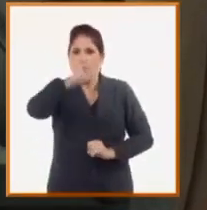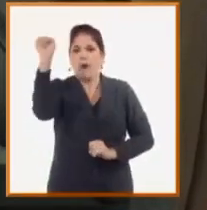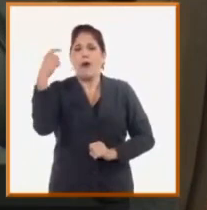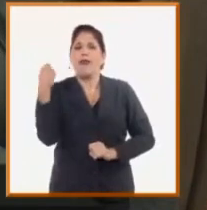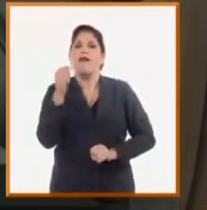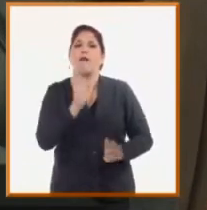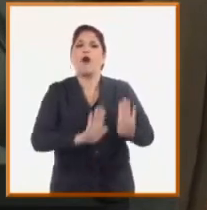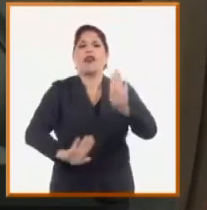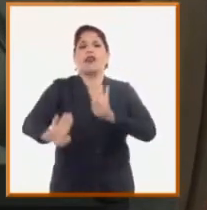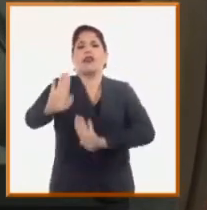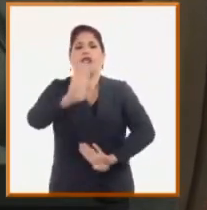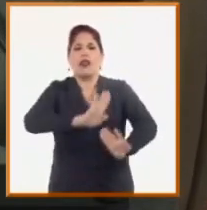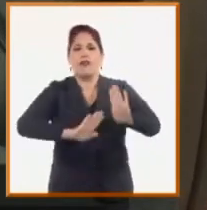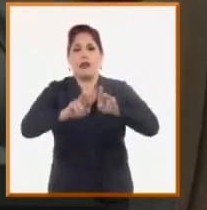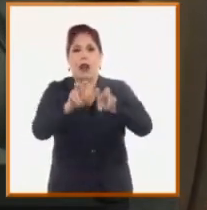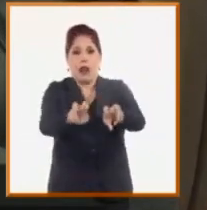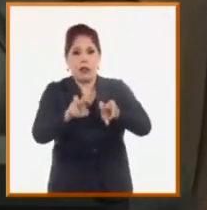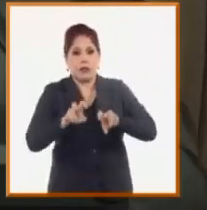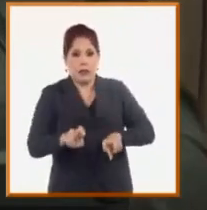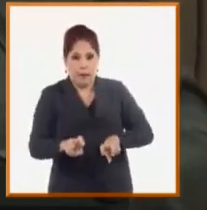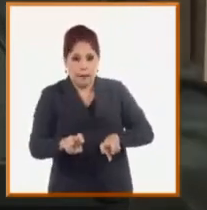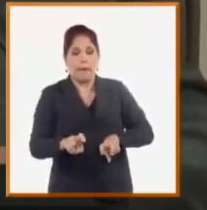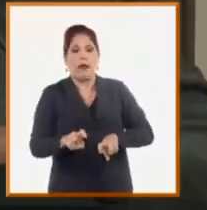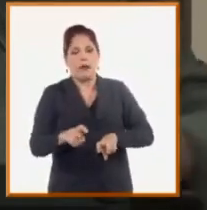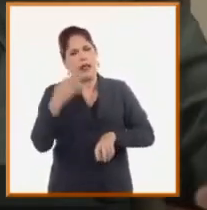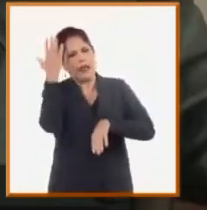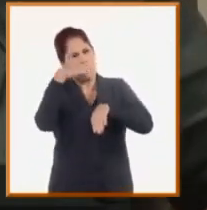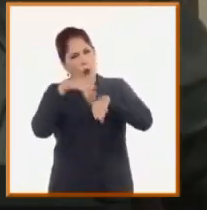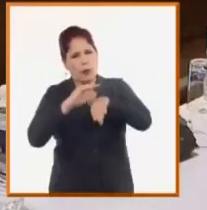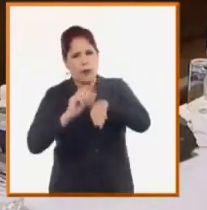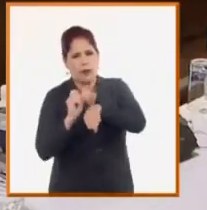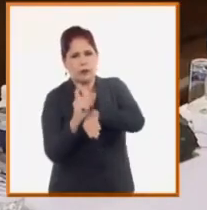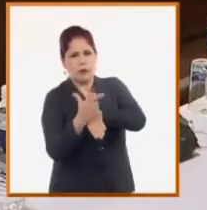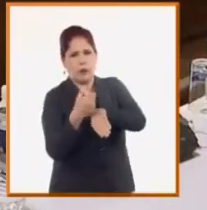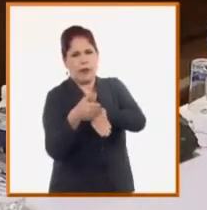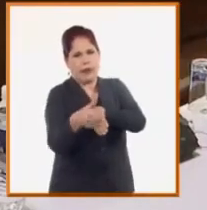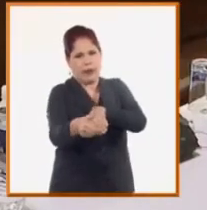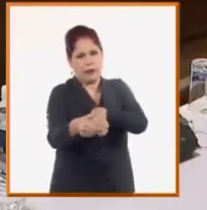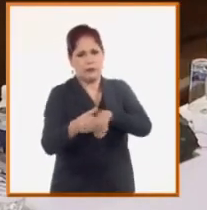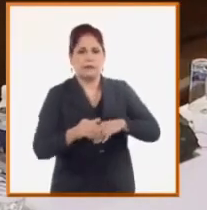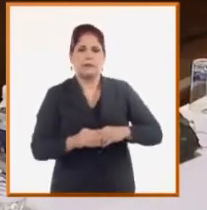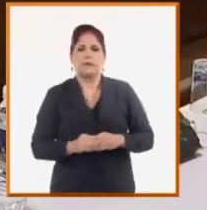tendremos más momentos en la Asamblea para discutir eso. Disculpe que me haya extendido tanto.